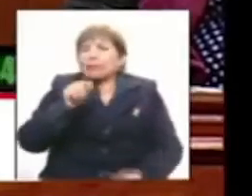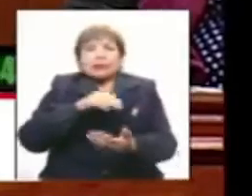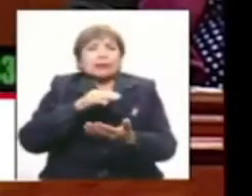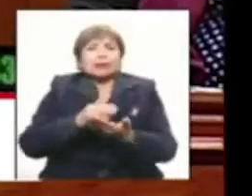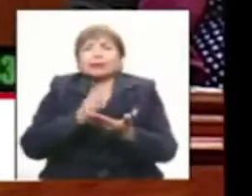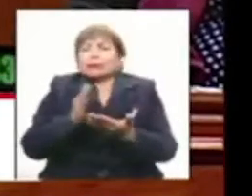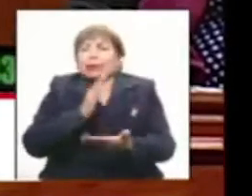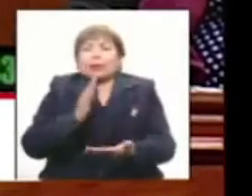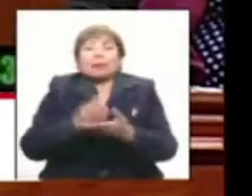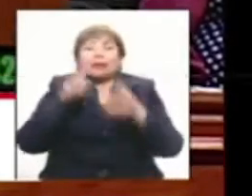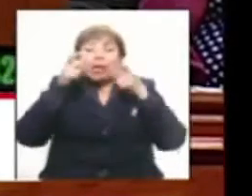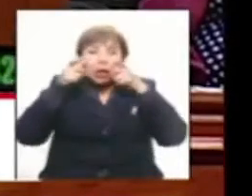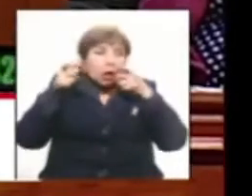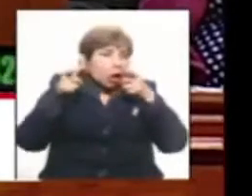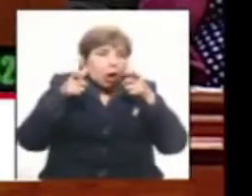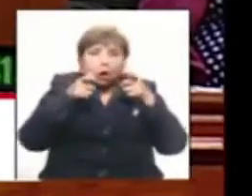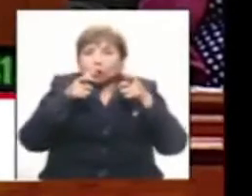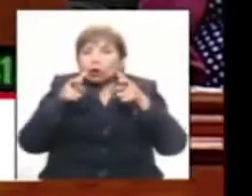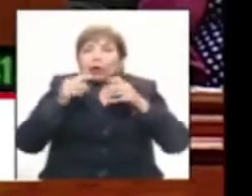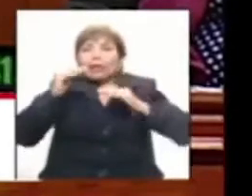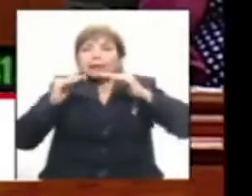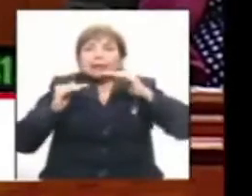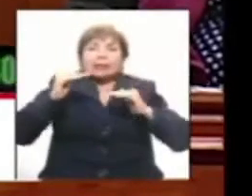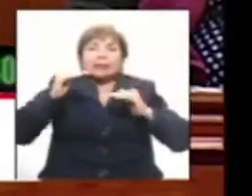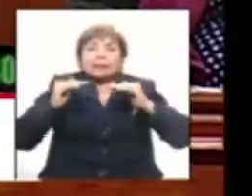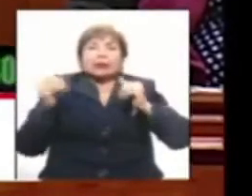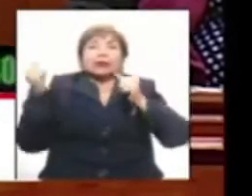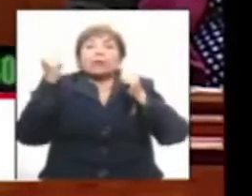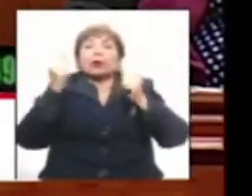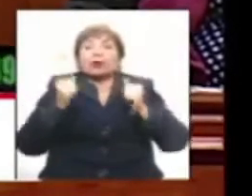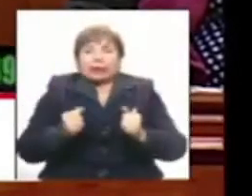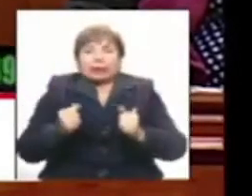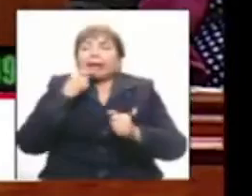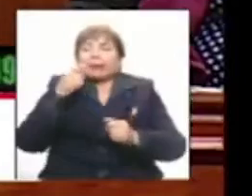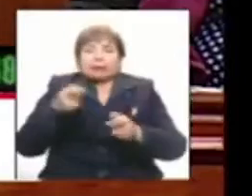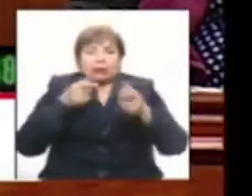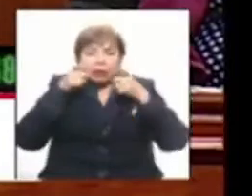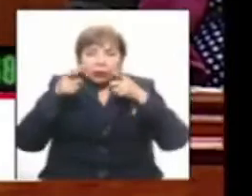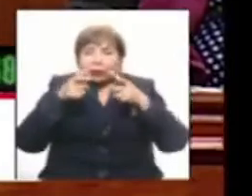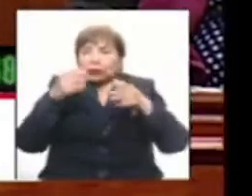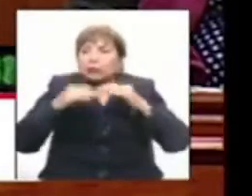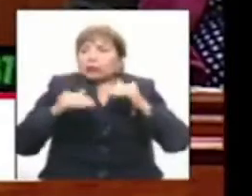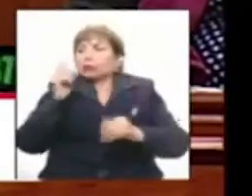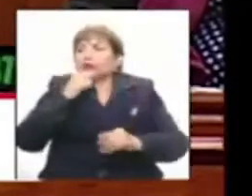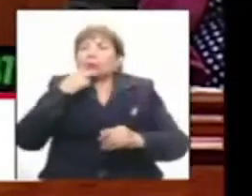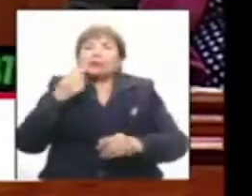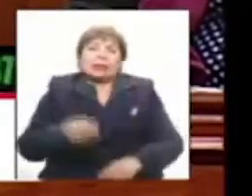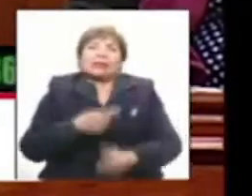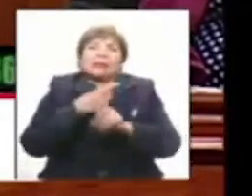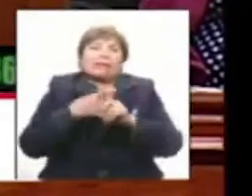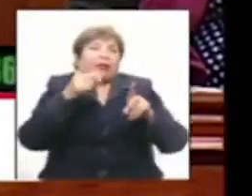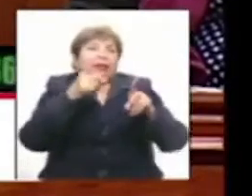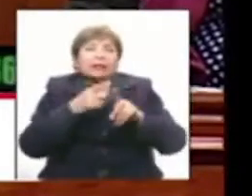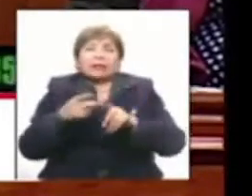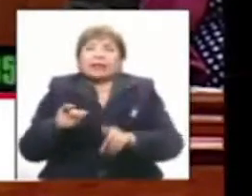exento del control. Eso es el equilibrio de poderes, eso es el control de poderes. No mencionen,